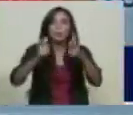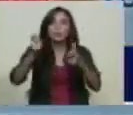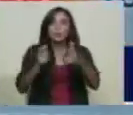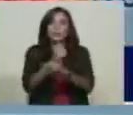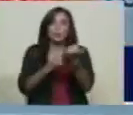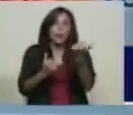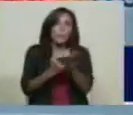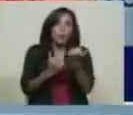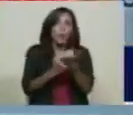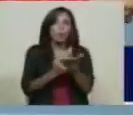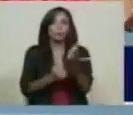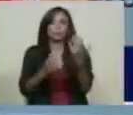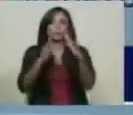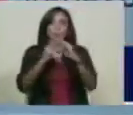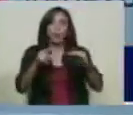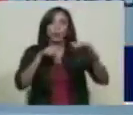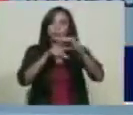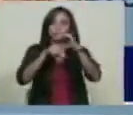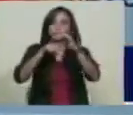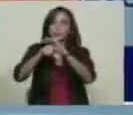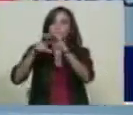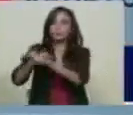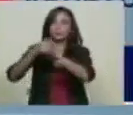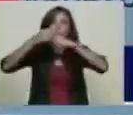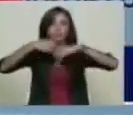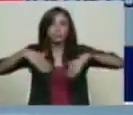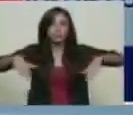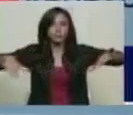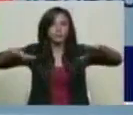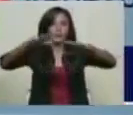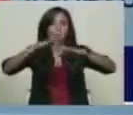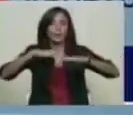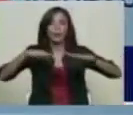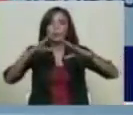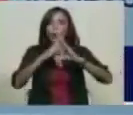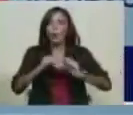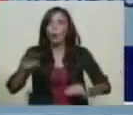patrulleras, los patrulleros y las patrulleras que están desplegados en toda Venezuela.